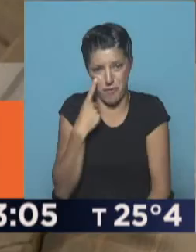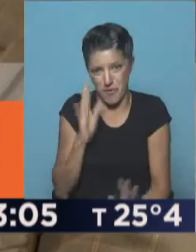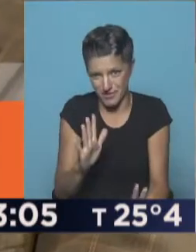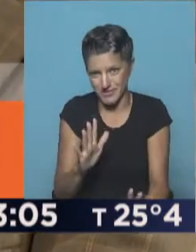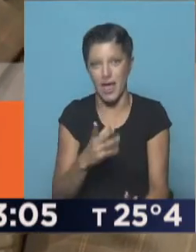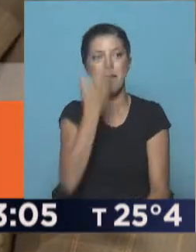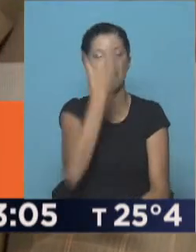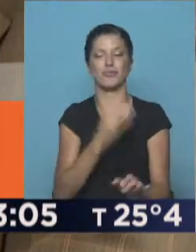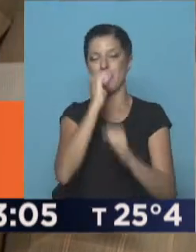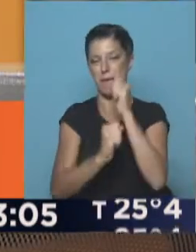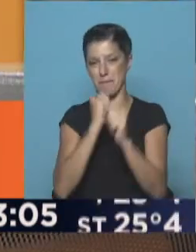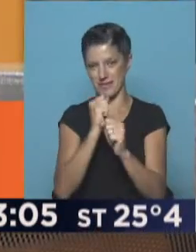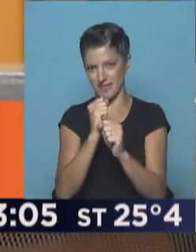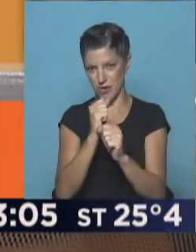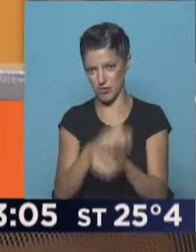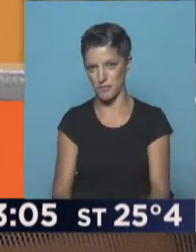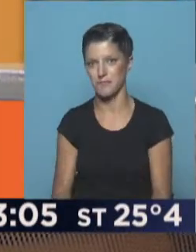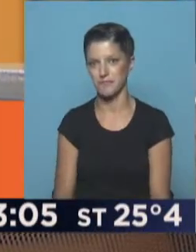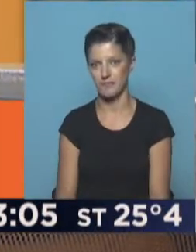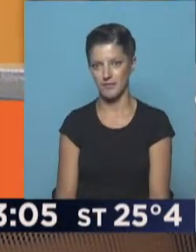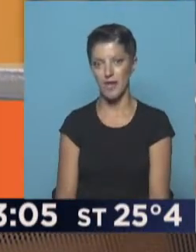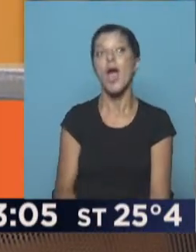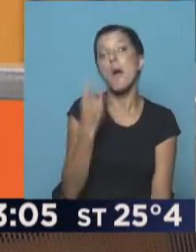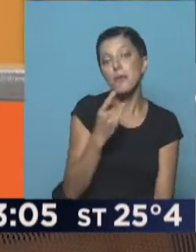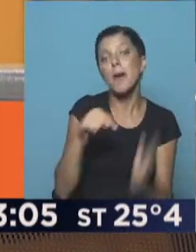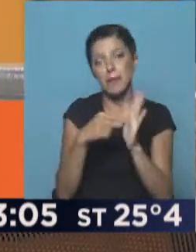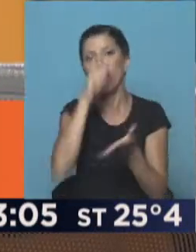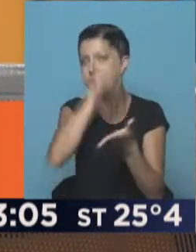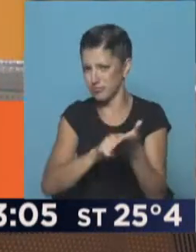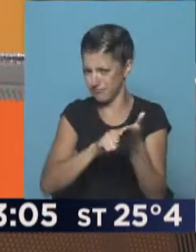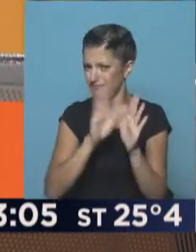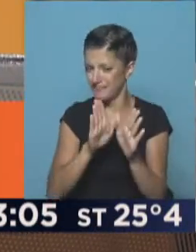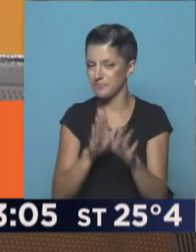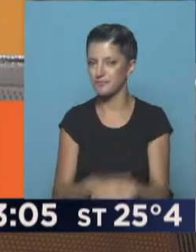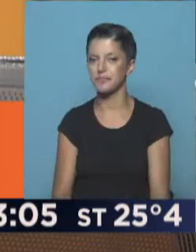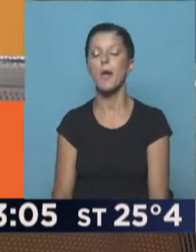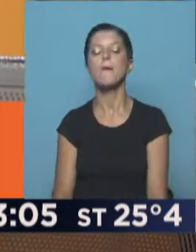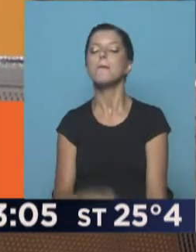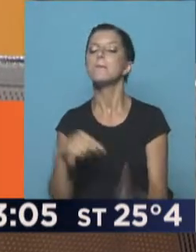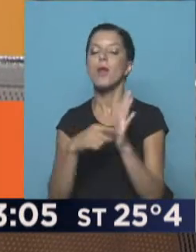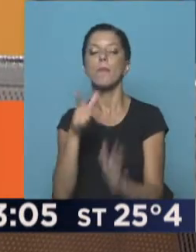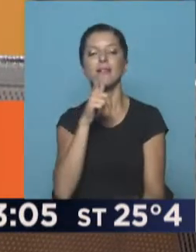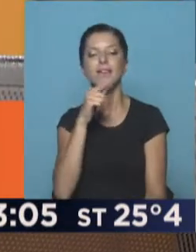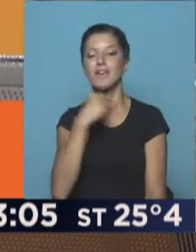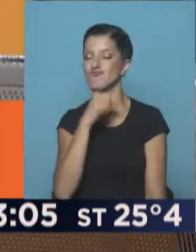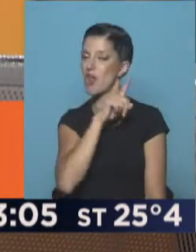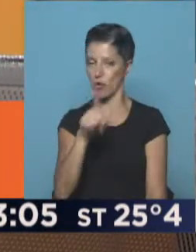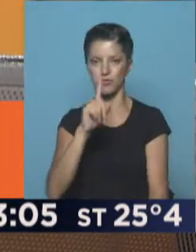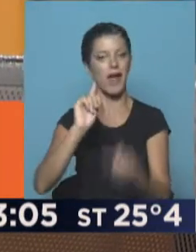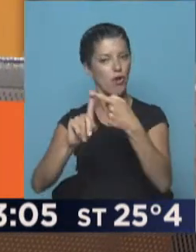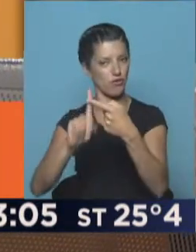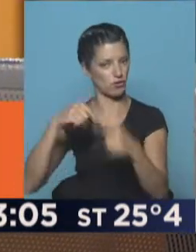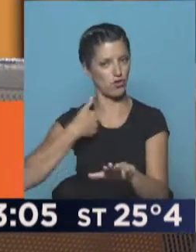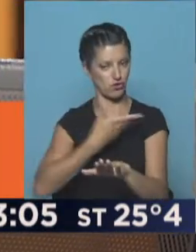haber burlado muchos o debe haber hecho trampas, pero contrato firma. Pero no parece gustarle el contrato social. Justamente